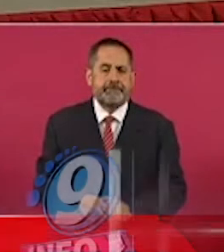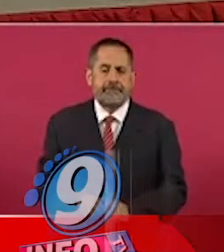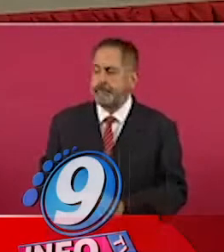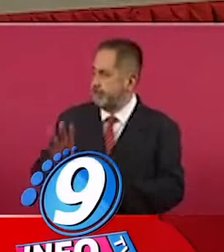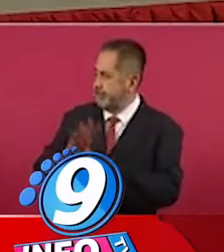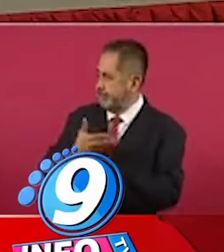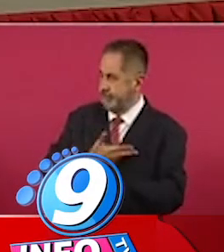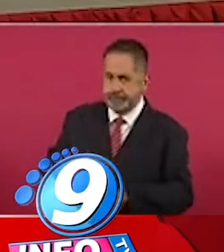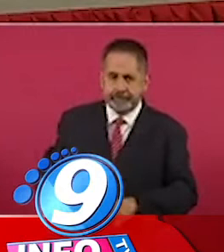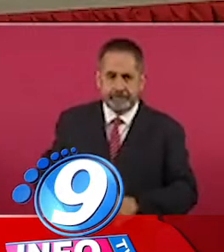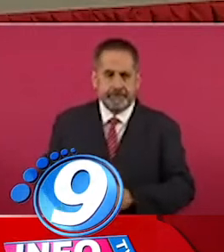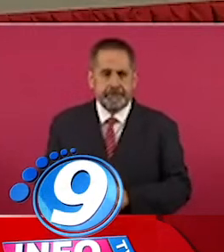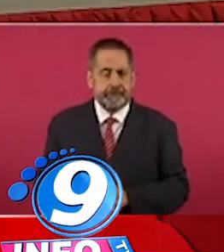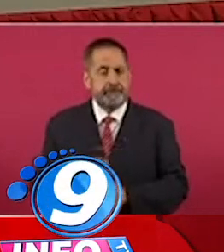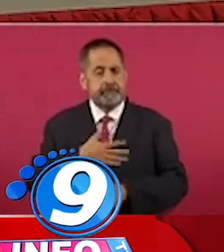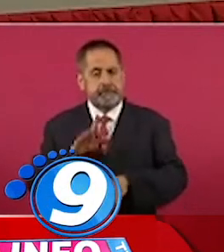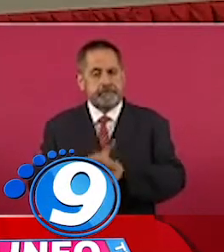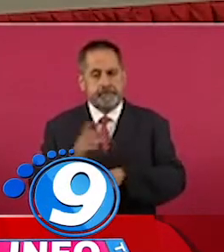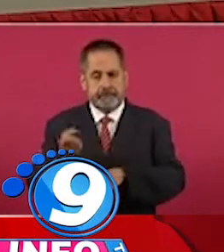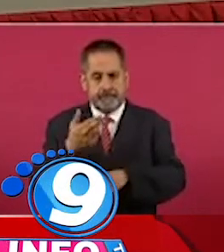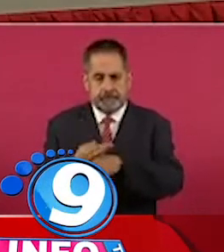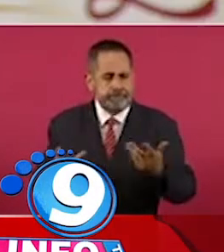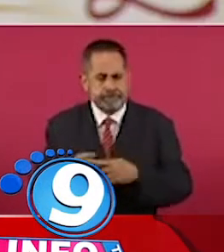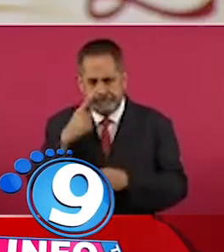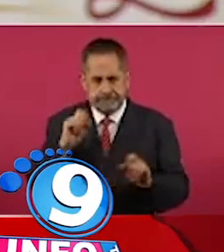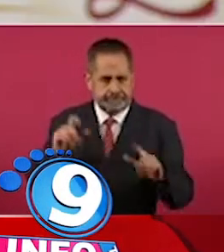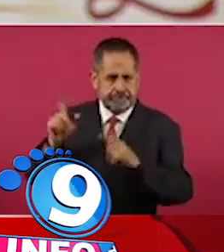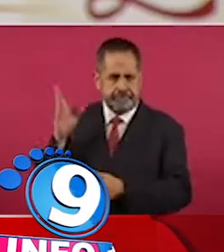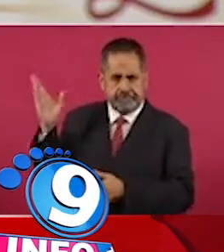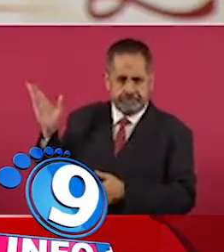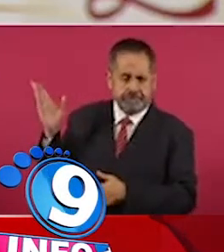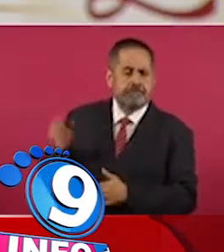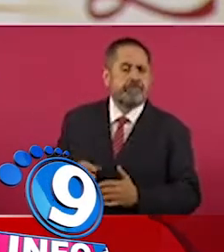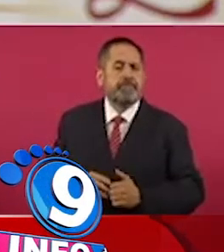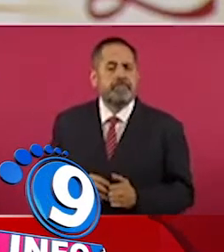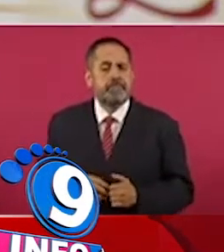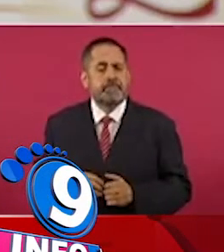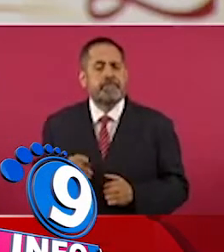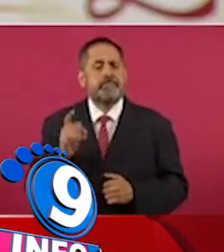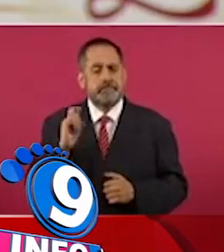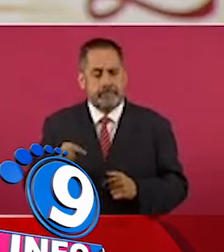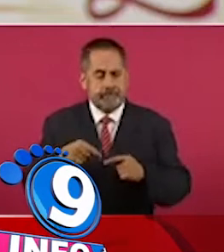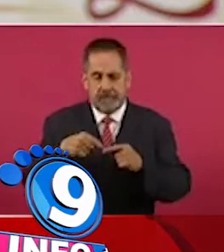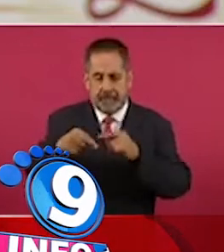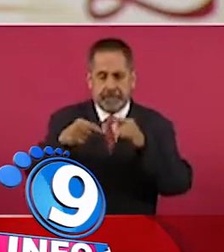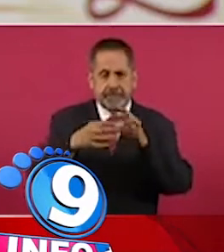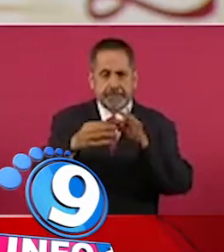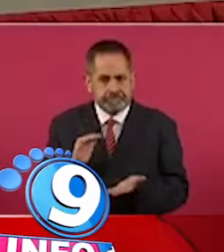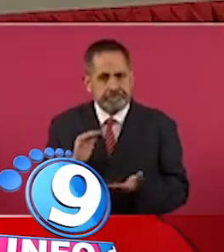la secretaría de salud Federal informa que la ocupación de camas con ventilador mecánico para pacientes en estado crítico es de